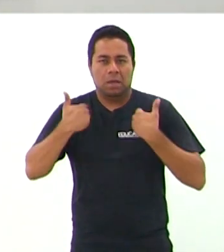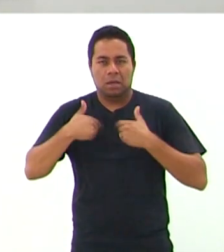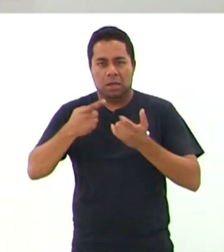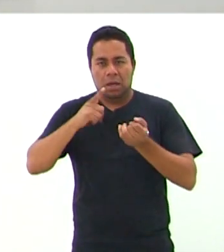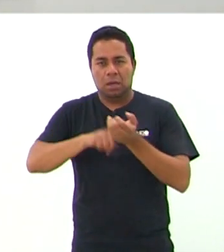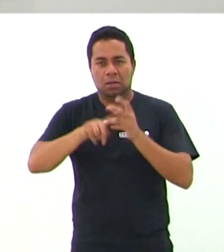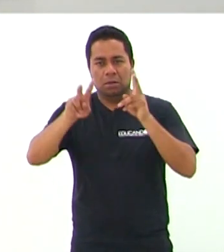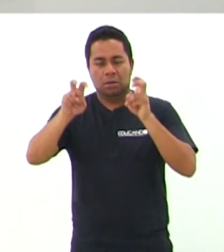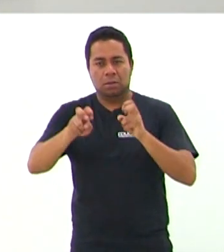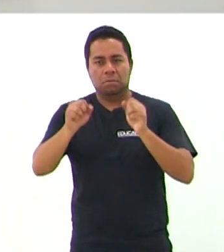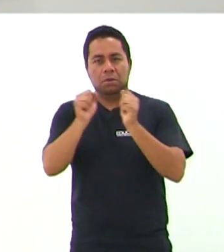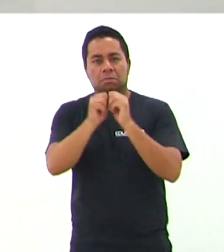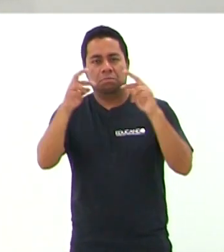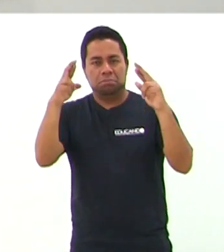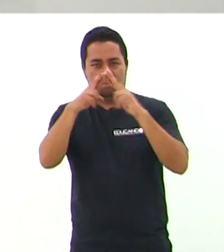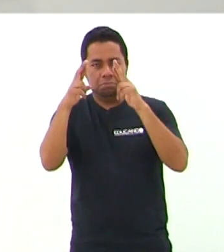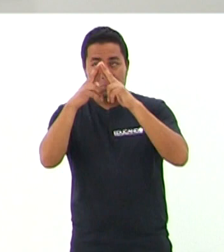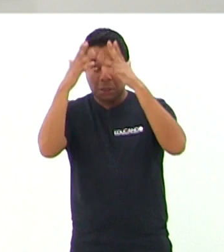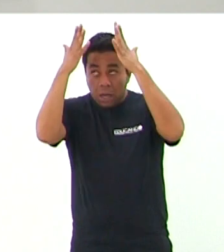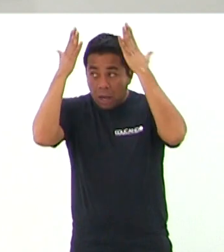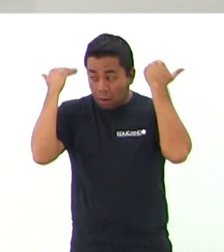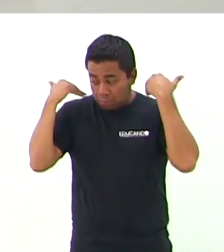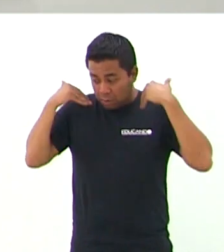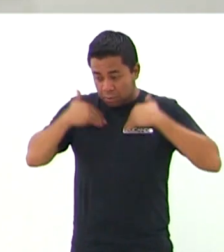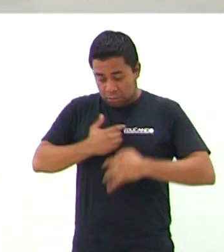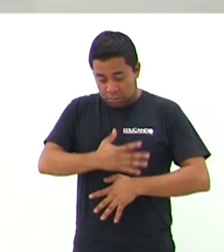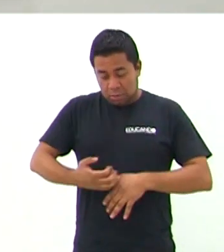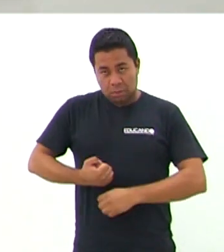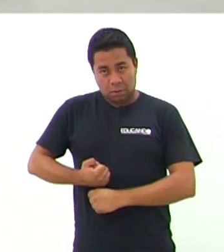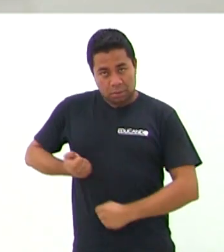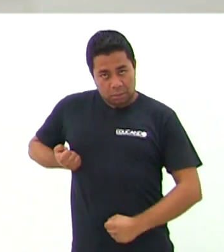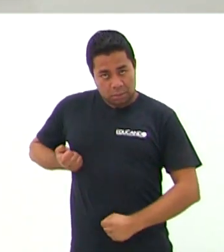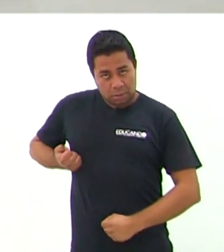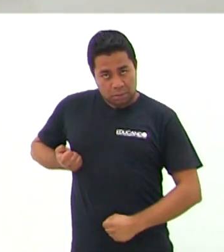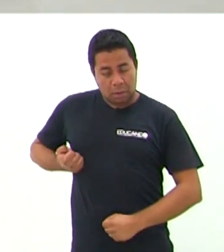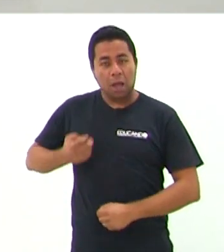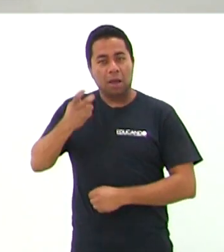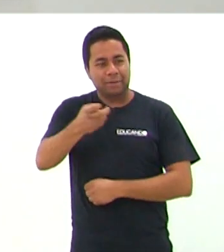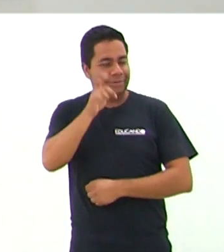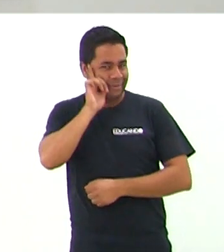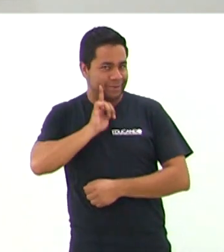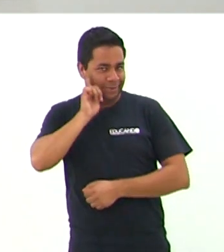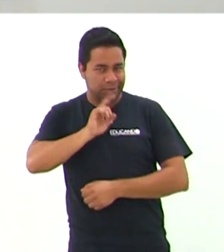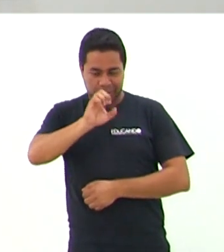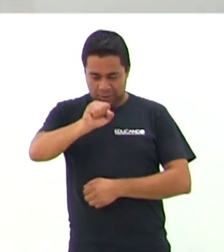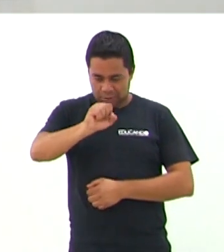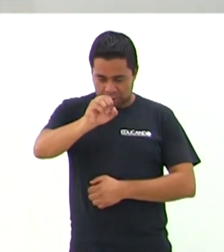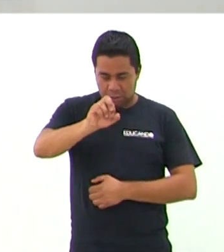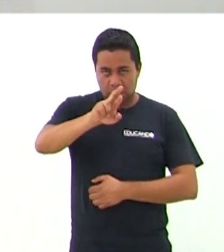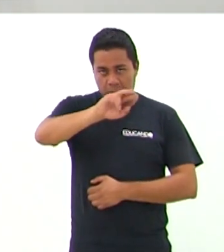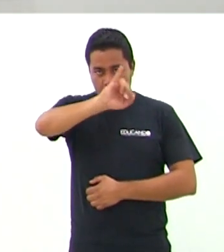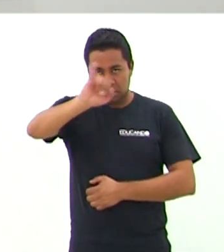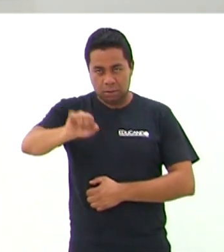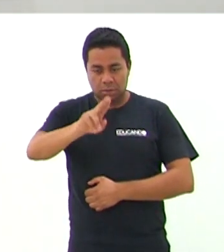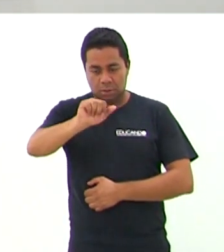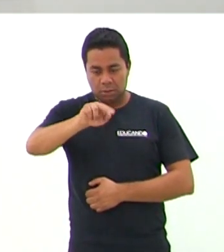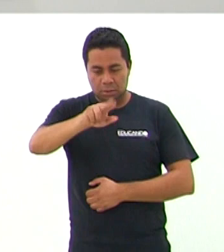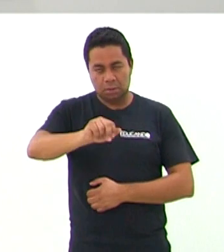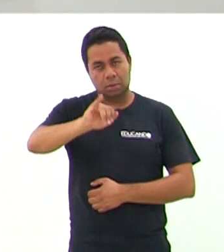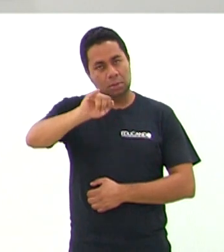el ámbito o en los lugares religiosos. Bien, por lo tanto, Sor Juana Inés de la Cruz